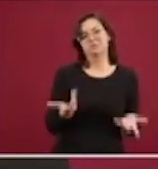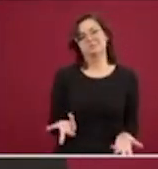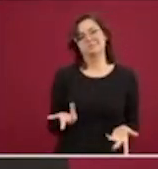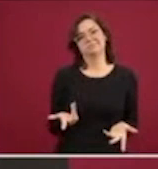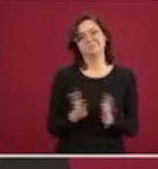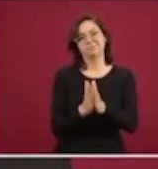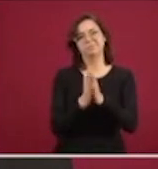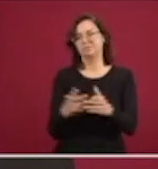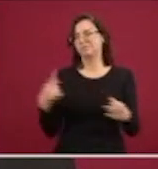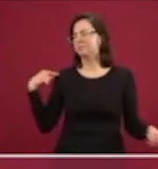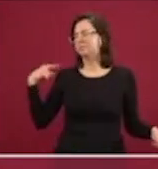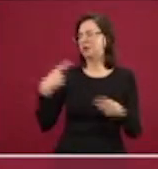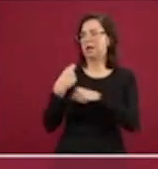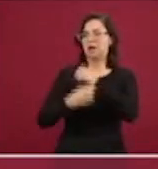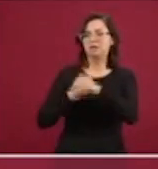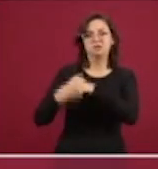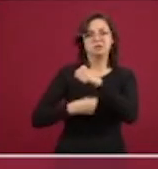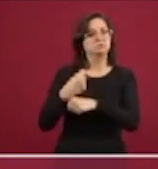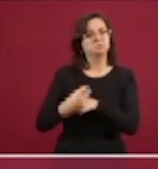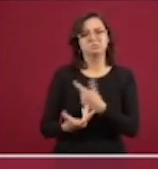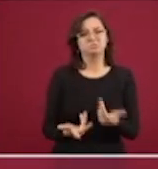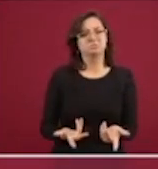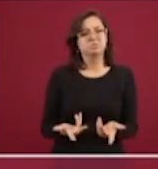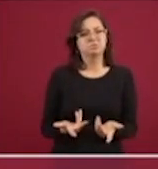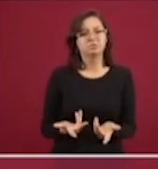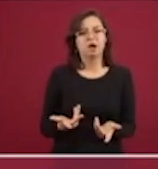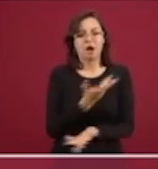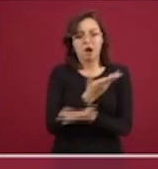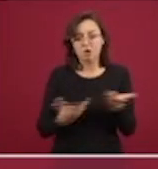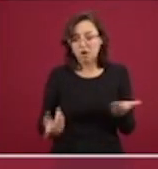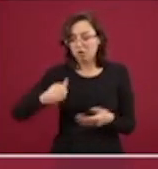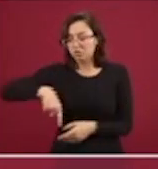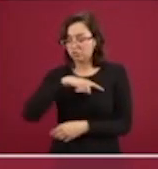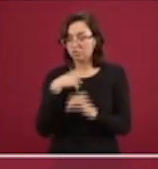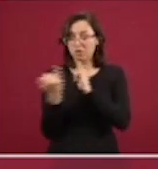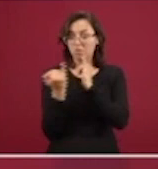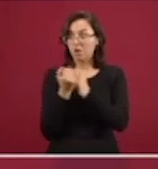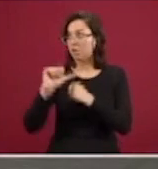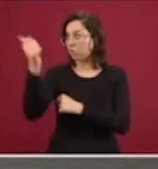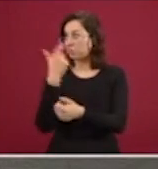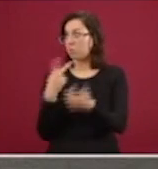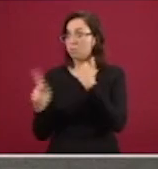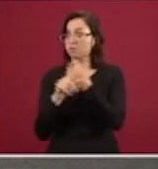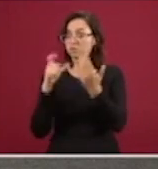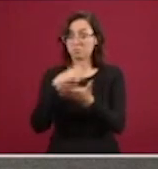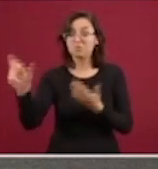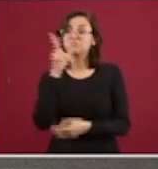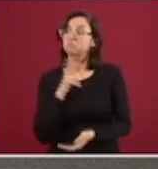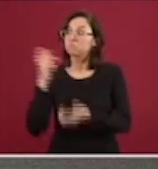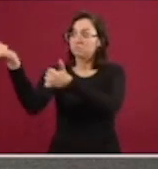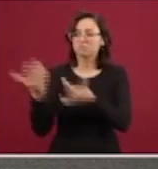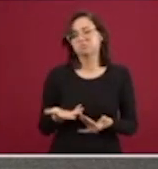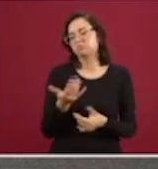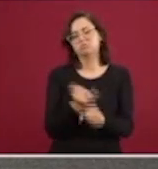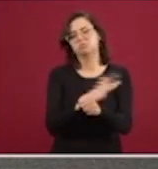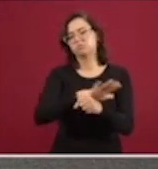años. Nosotros no podíamos regresar a eso, no podemos regresar a eso. Entonces pensamos